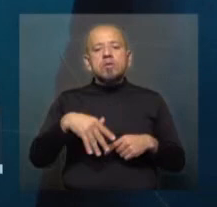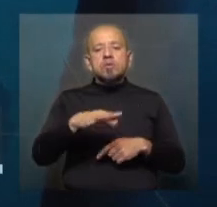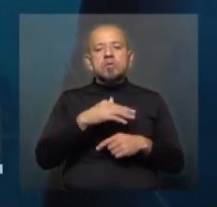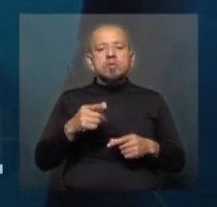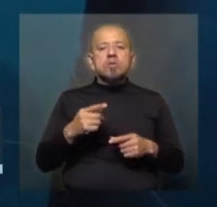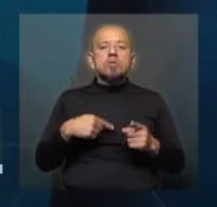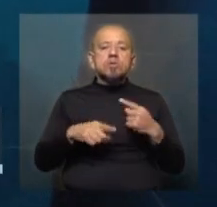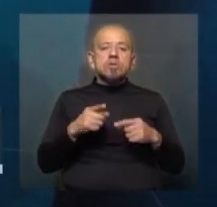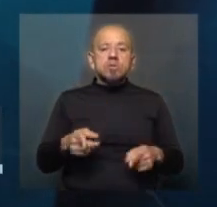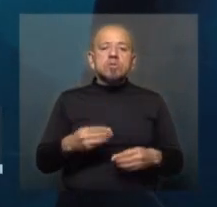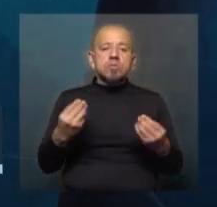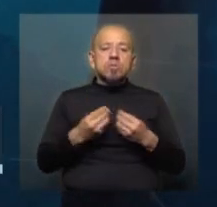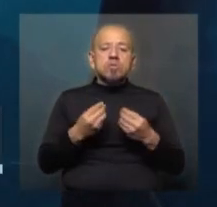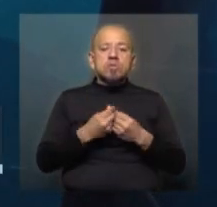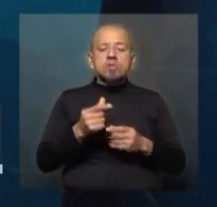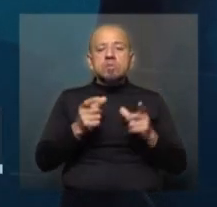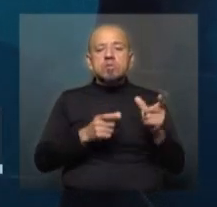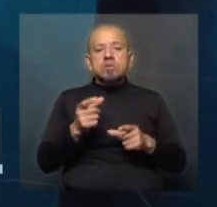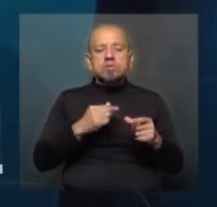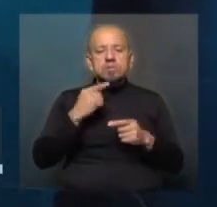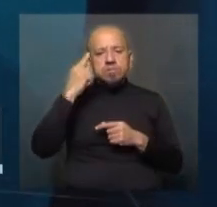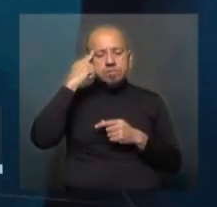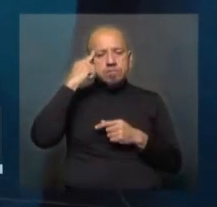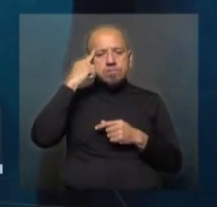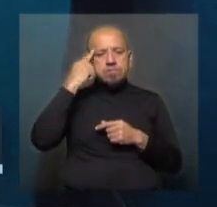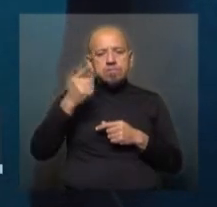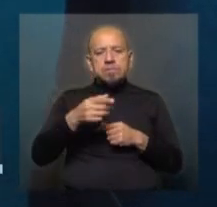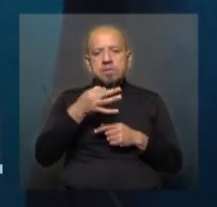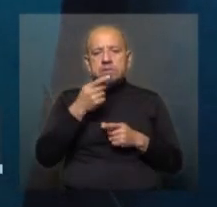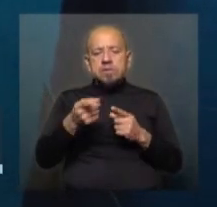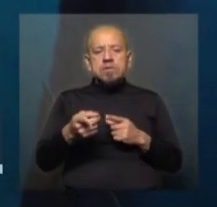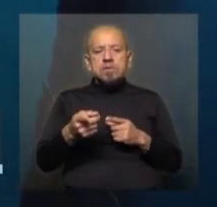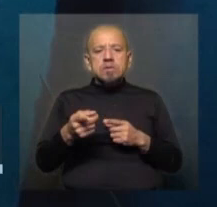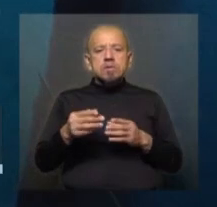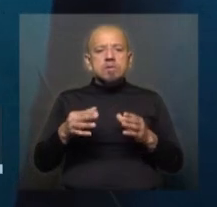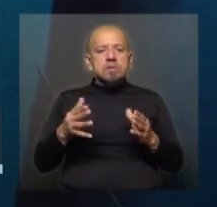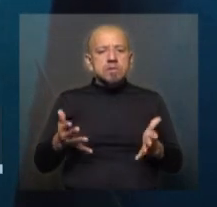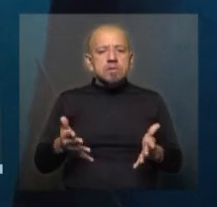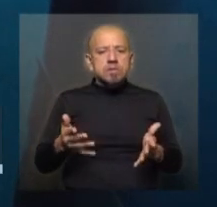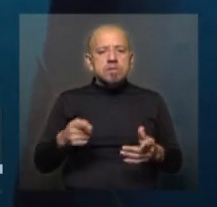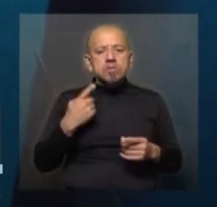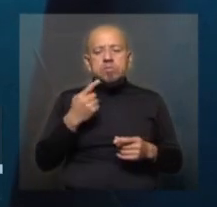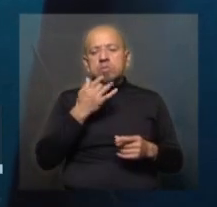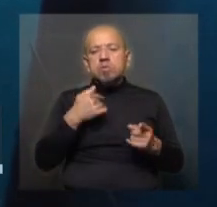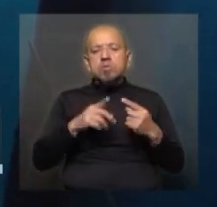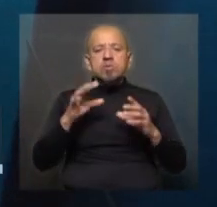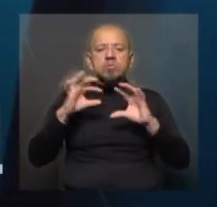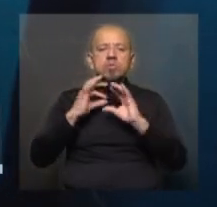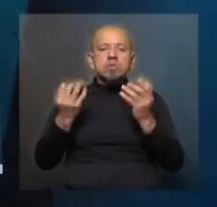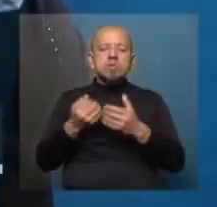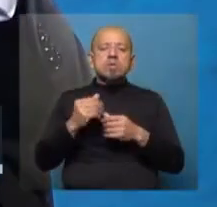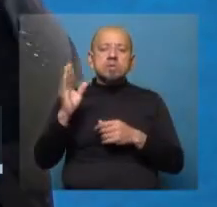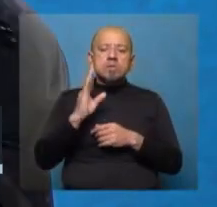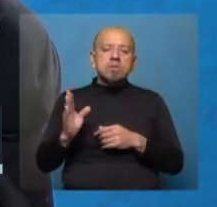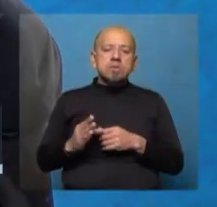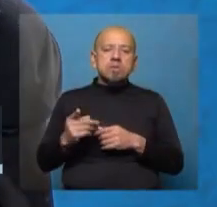país seguramente mucha gente nos está mirando y se hace esta pregunta de hecho vos loes ha escuchado más de una vez en otros eventos por ejemplo el mundial de no